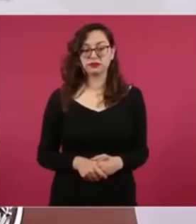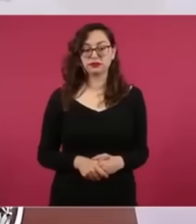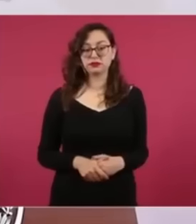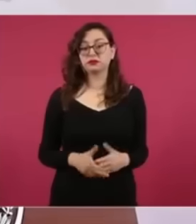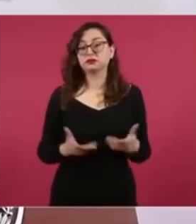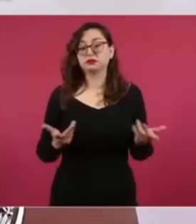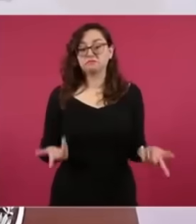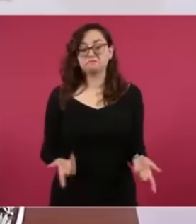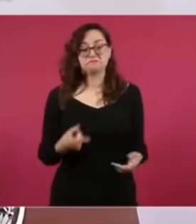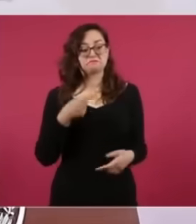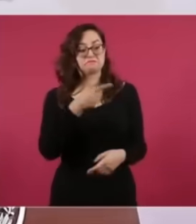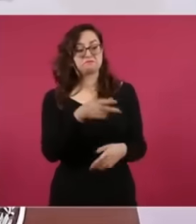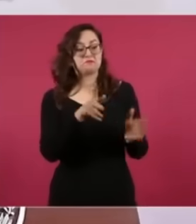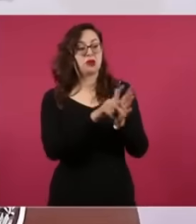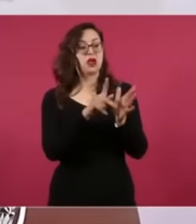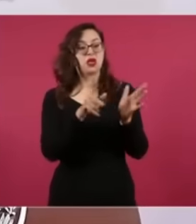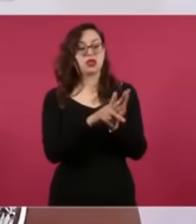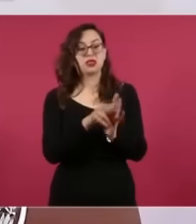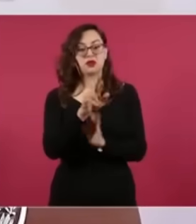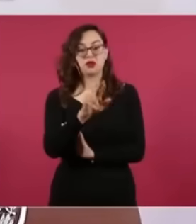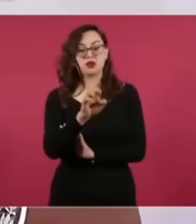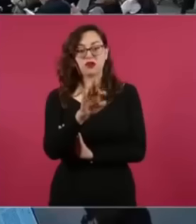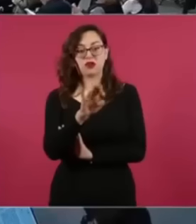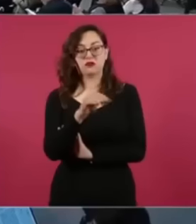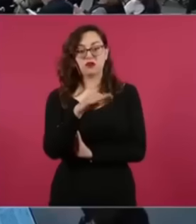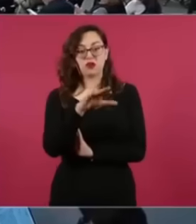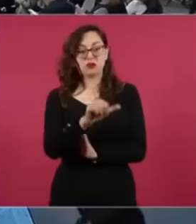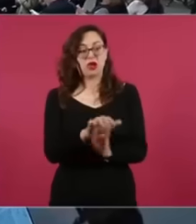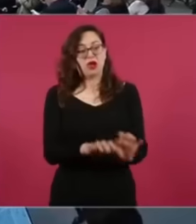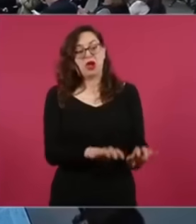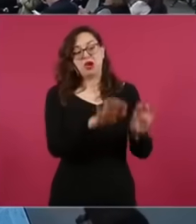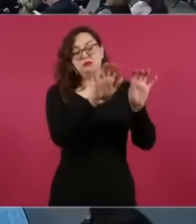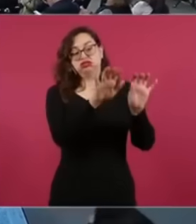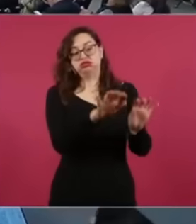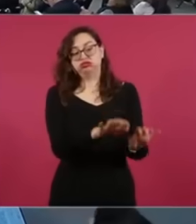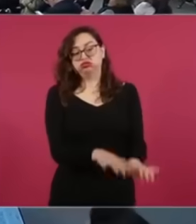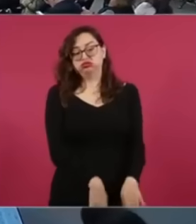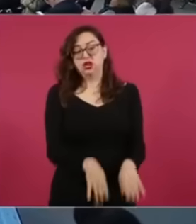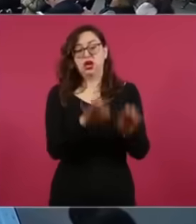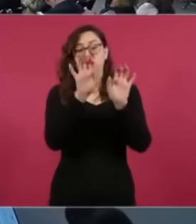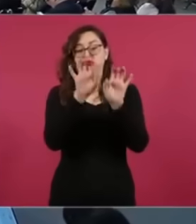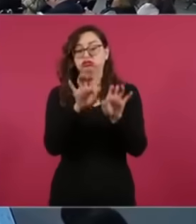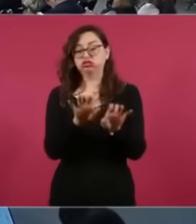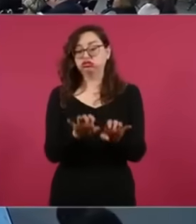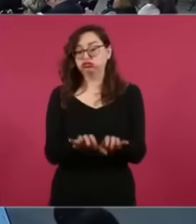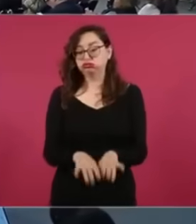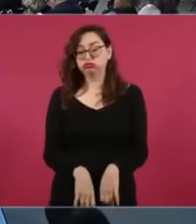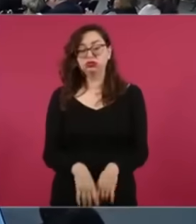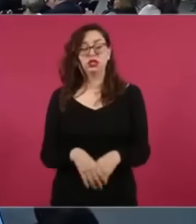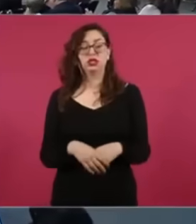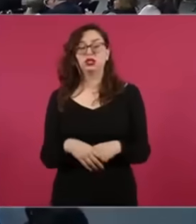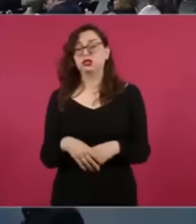8 columnas del Reforma, ponlas, ¿no? De que el gobierno protege